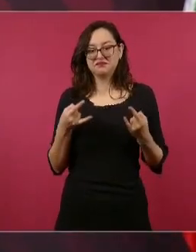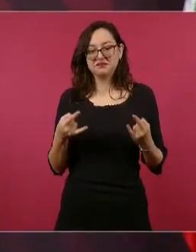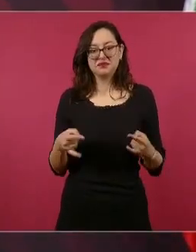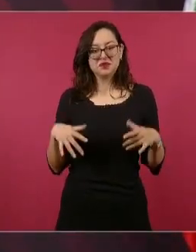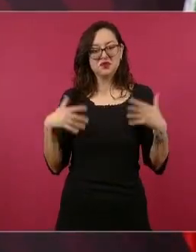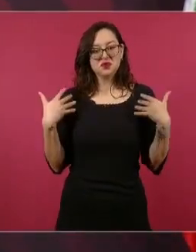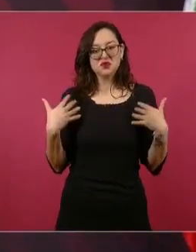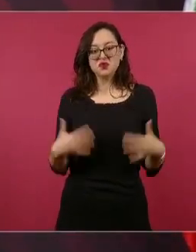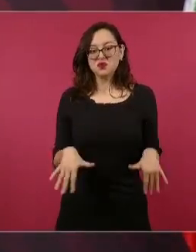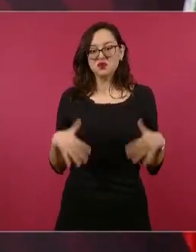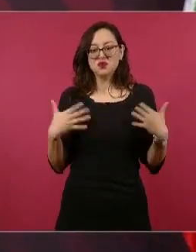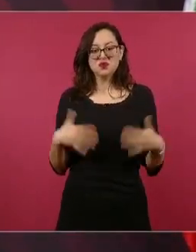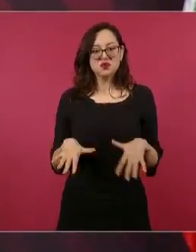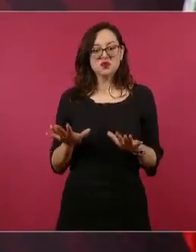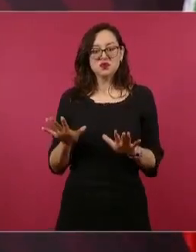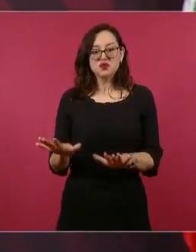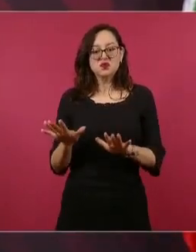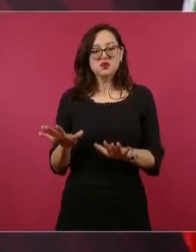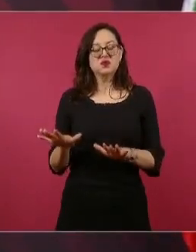excepcional